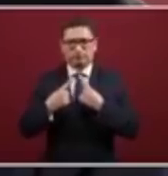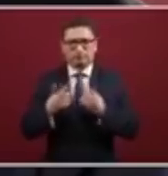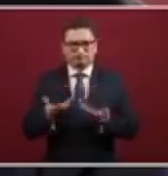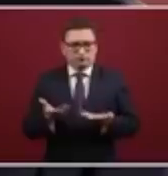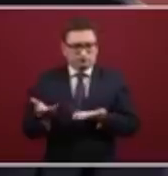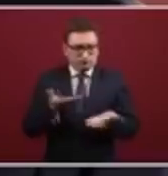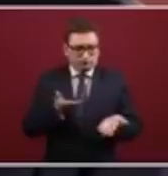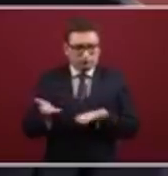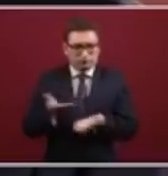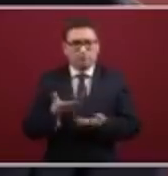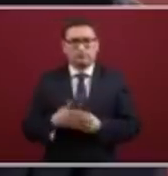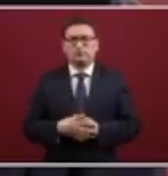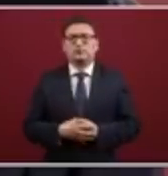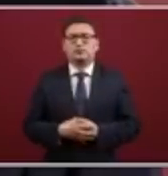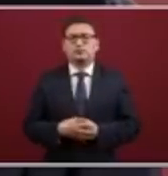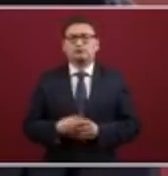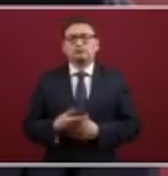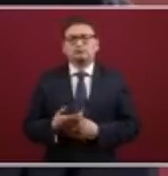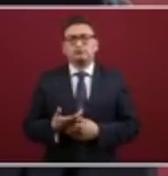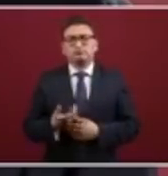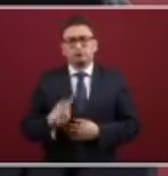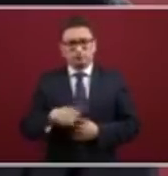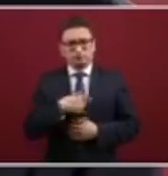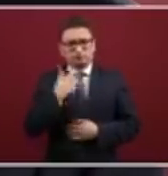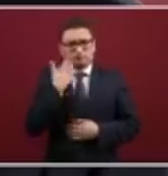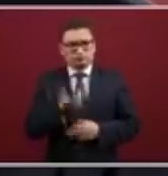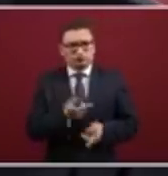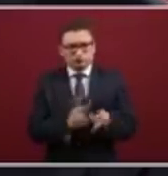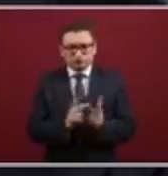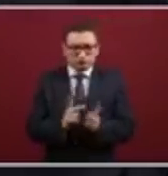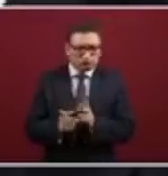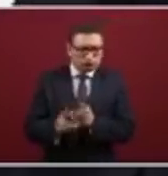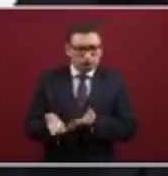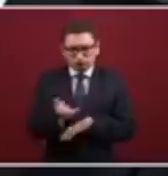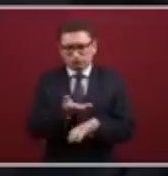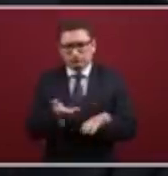podamos este platicar conversar